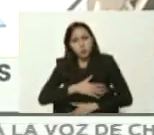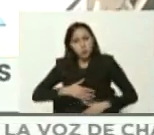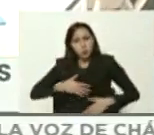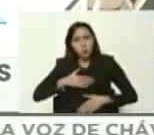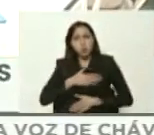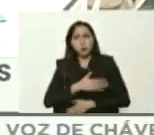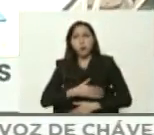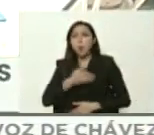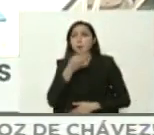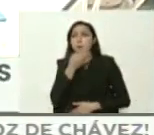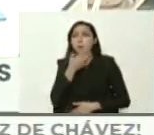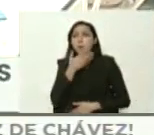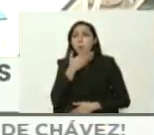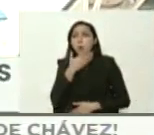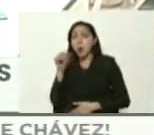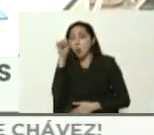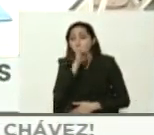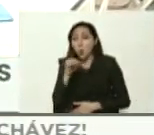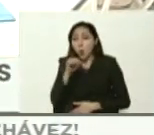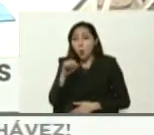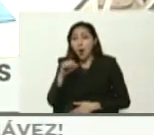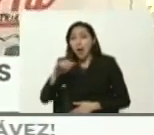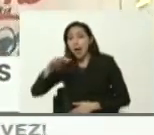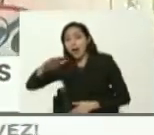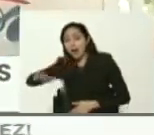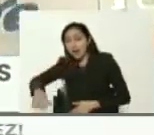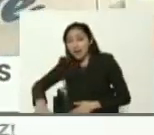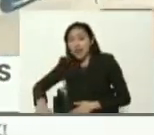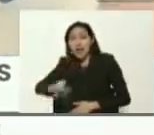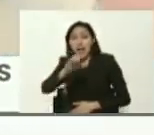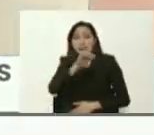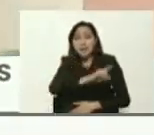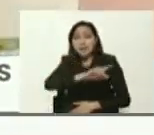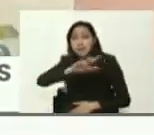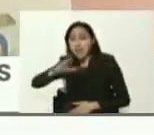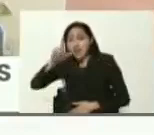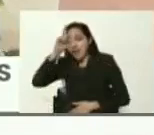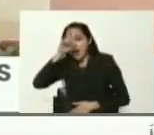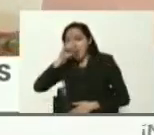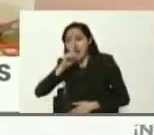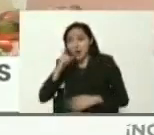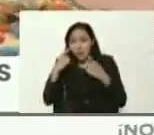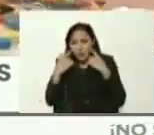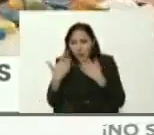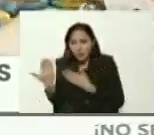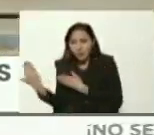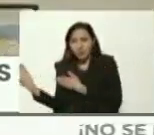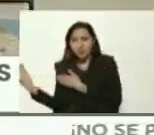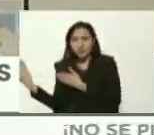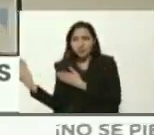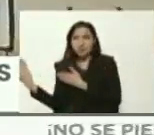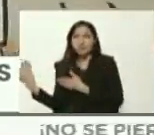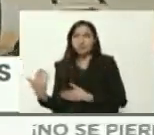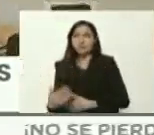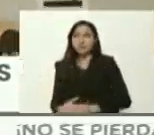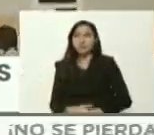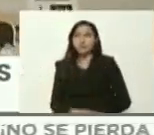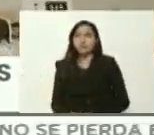esta hermosa voz de una niña de 13 años de nuestros amados Valles del Tuy. Adelante, María Fernanda.